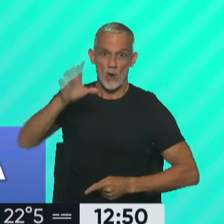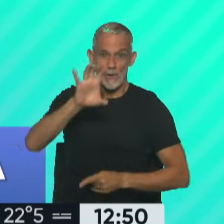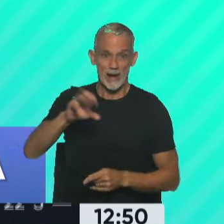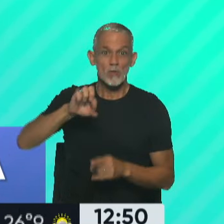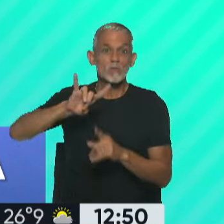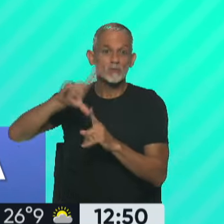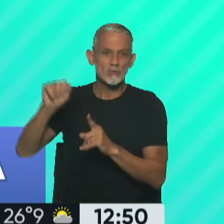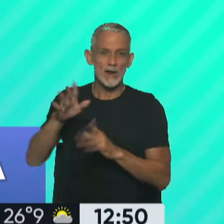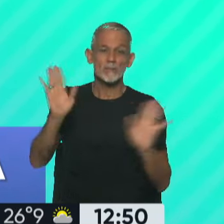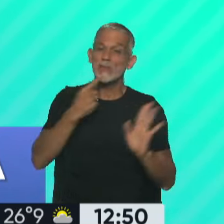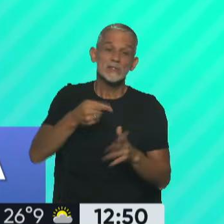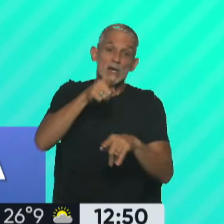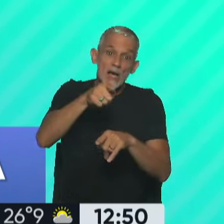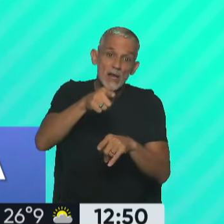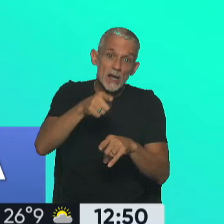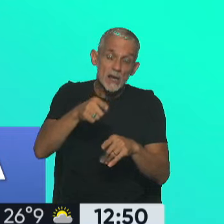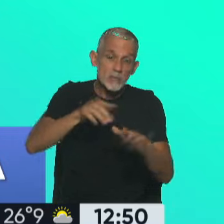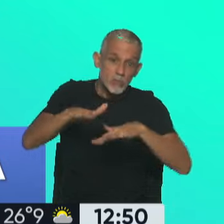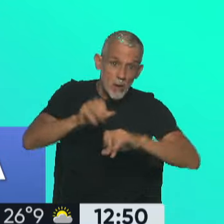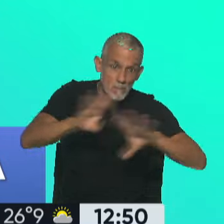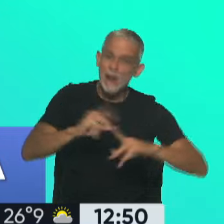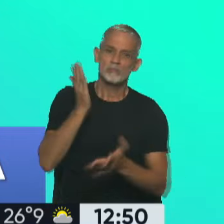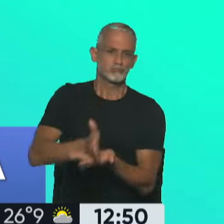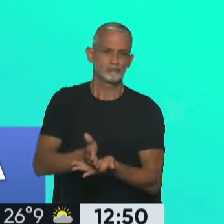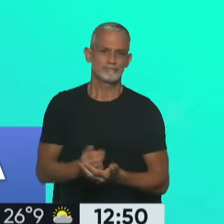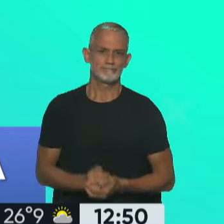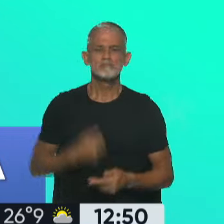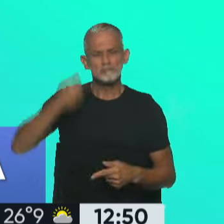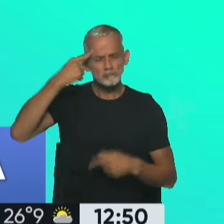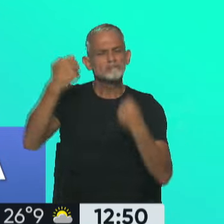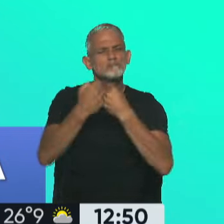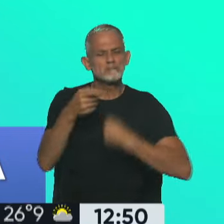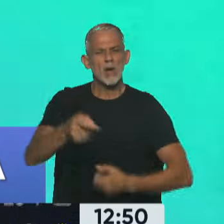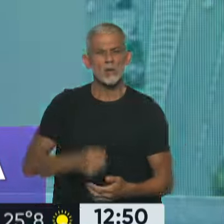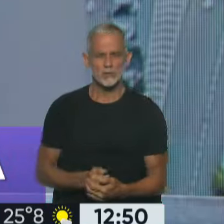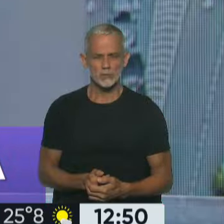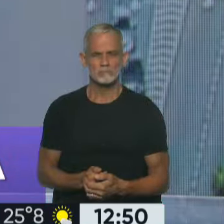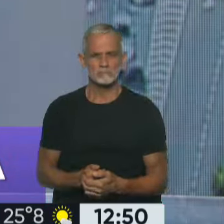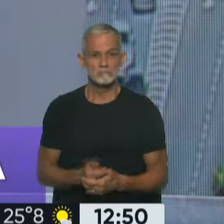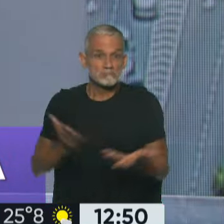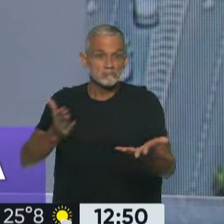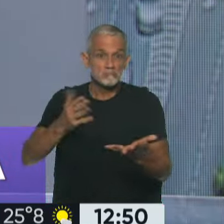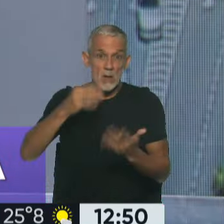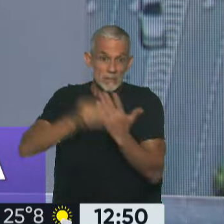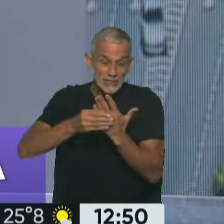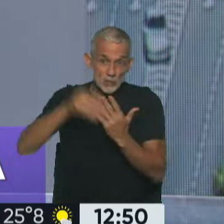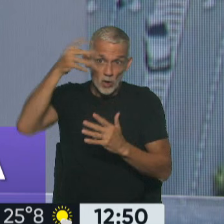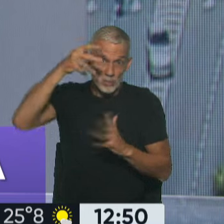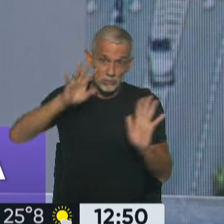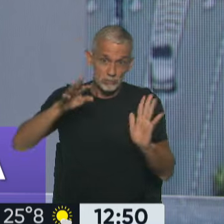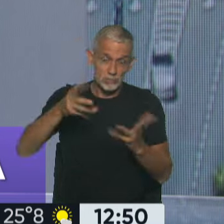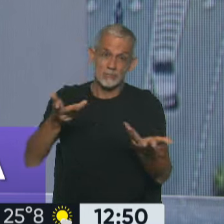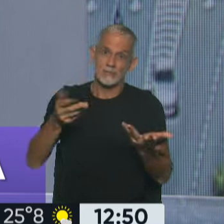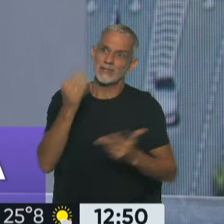Puyaro, y termina con: el que las hace las paga. ¿Qué nos puede decir al respecto? Bueno, comparto plenamente el pensamiento de la señora ministra. Por algo me ha convocado,